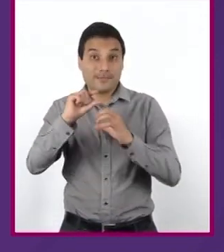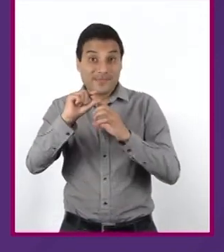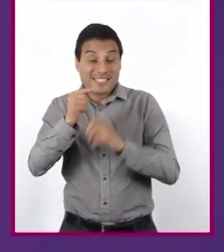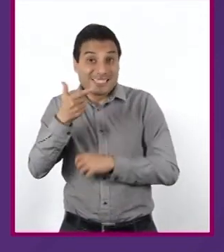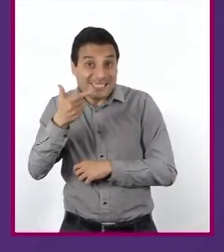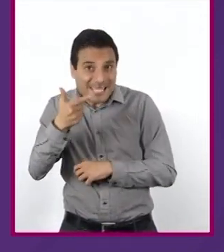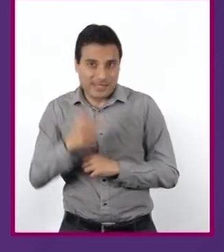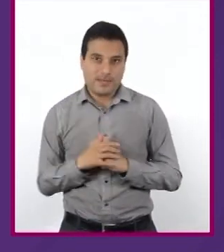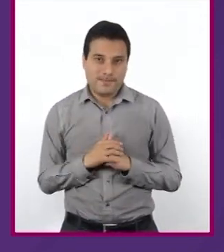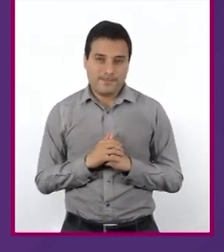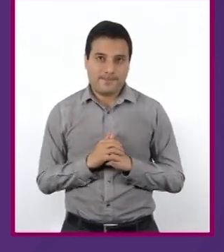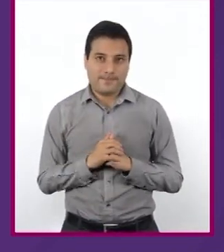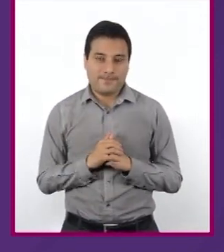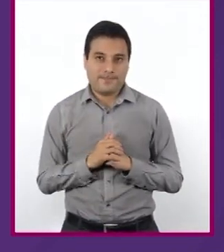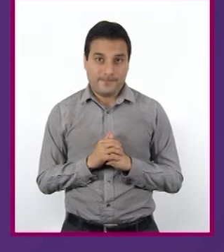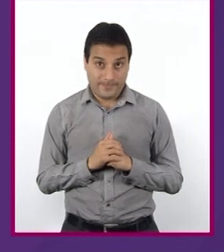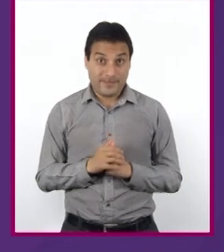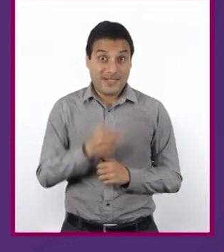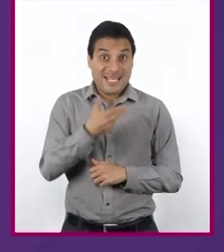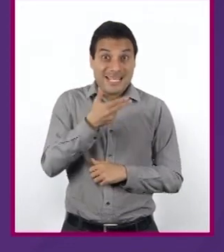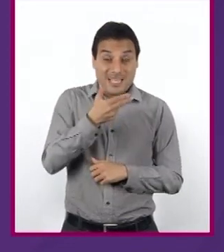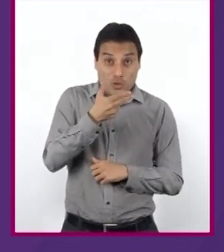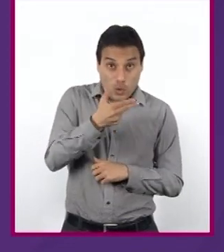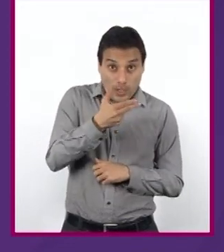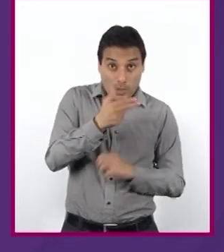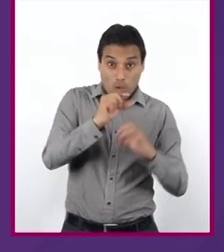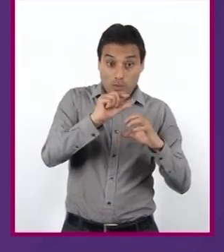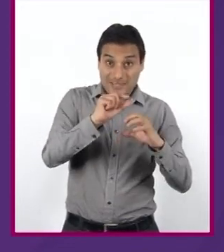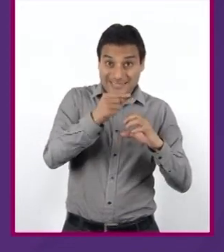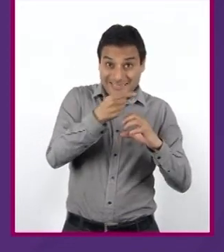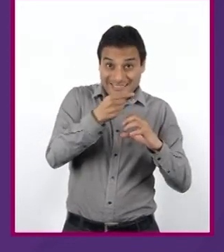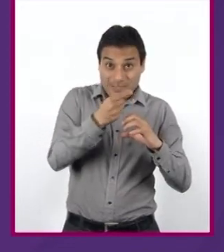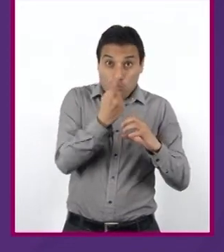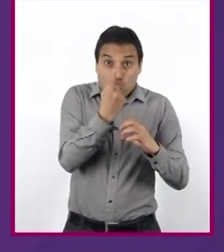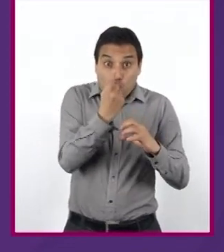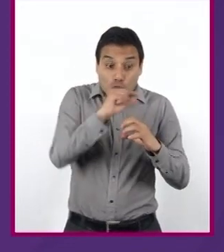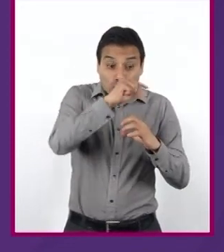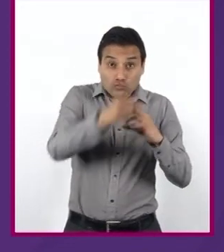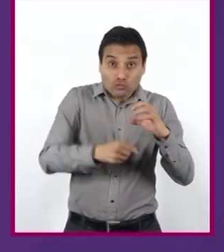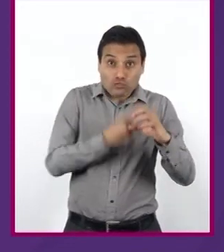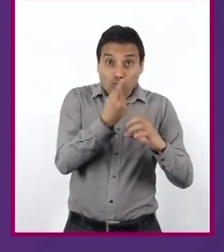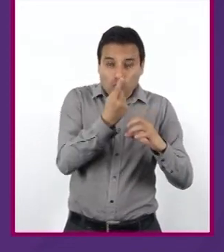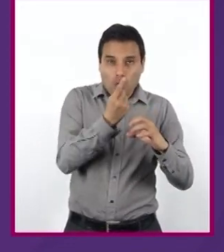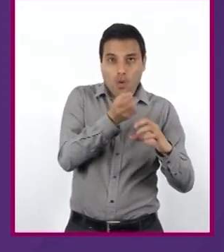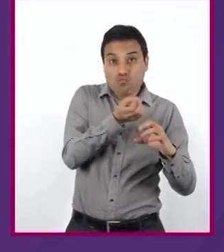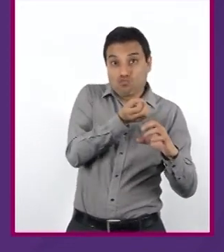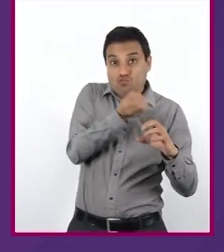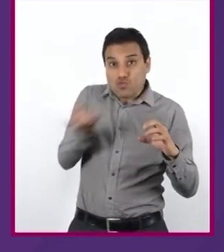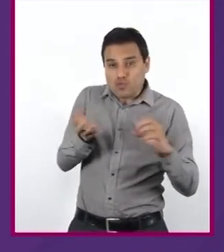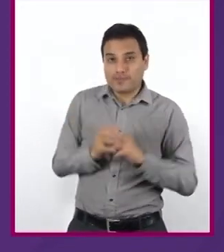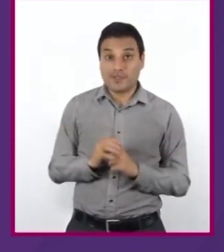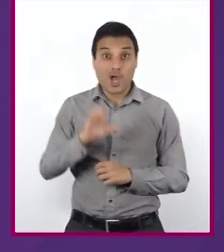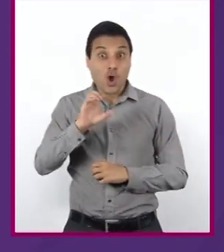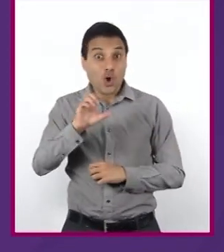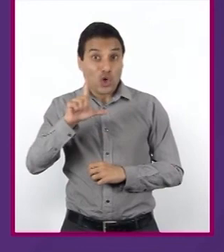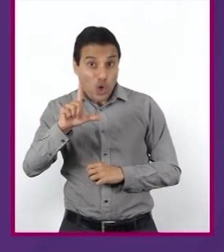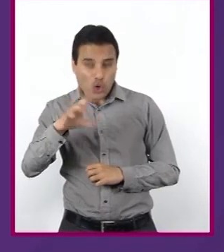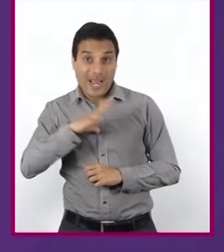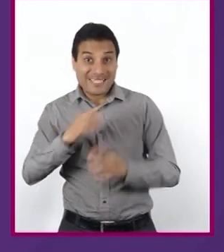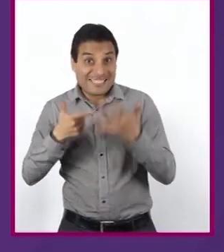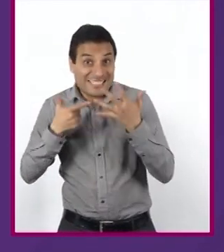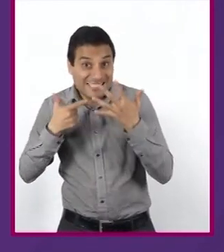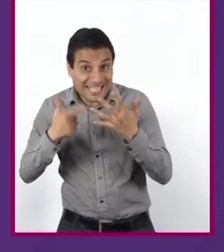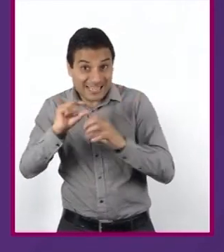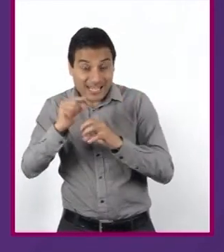de valencia. El hidrógeno pierde su único electrón y el cloro, con sus 7 electrones